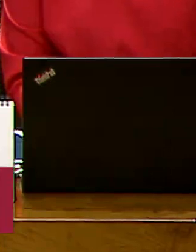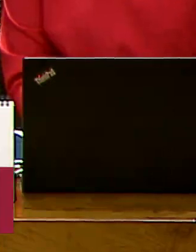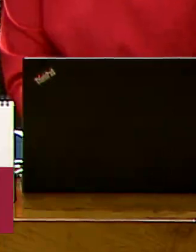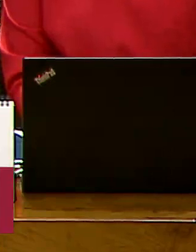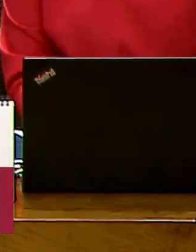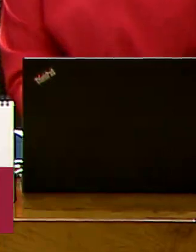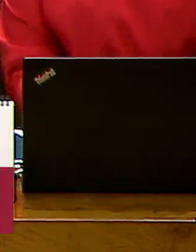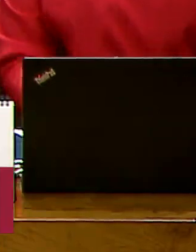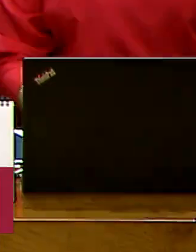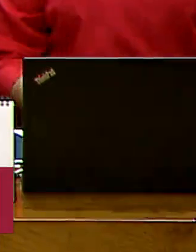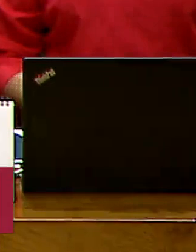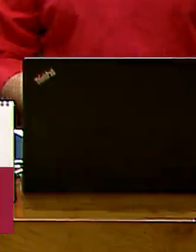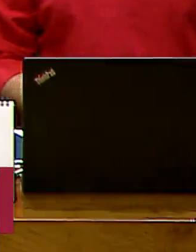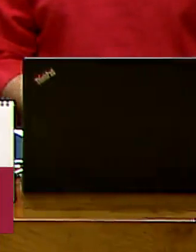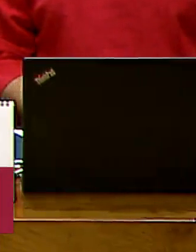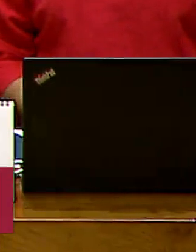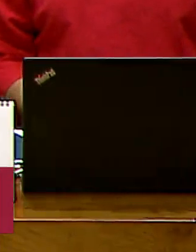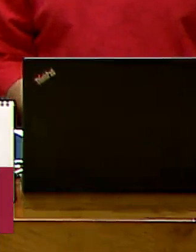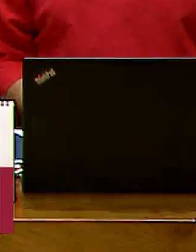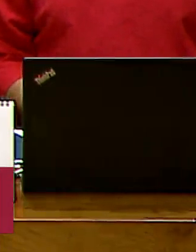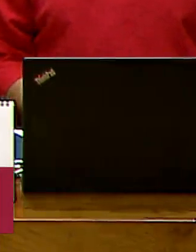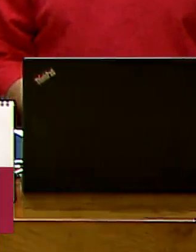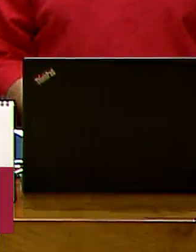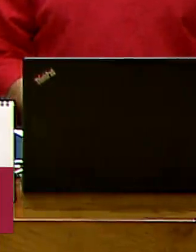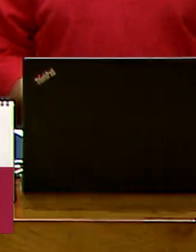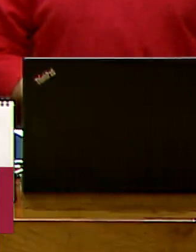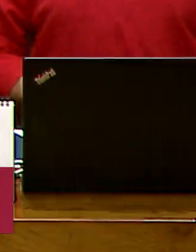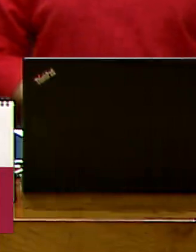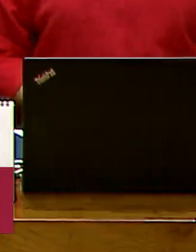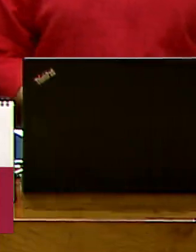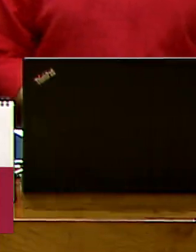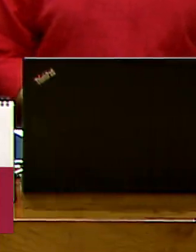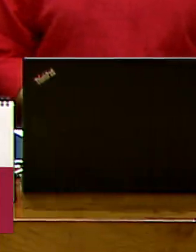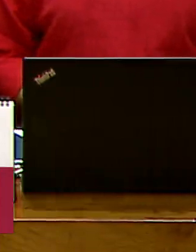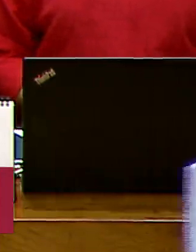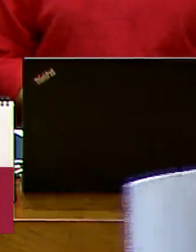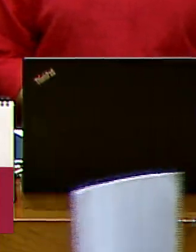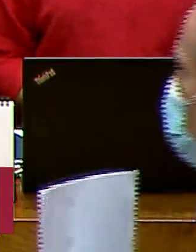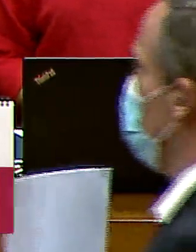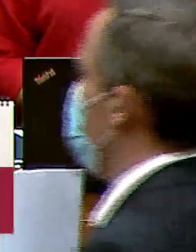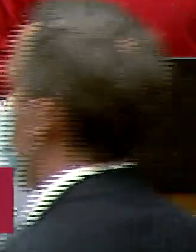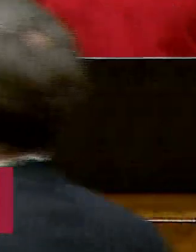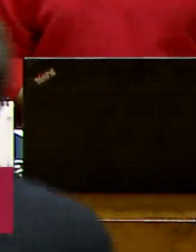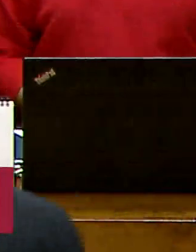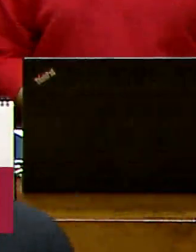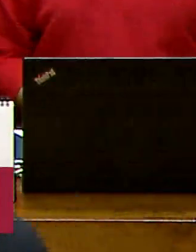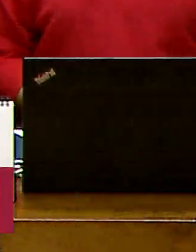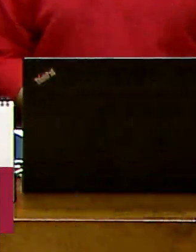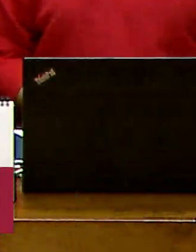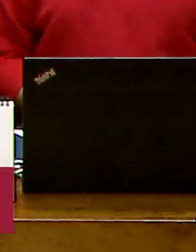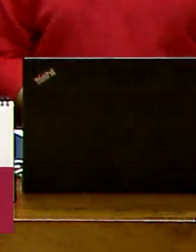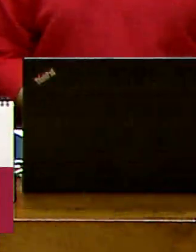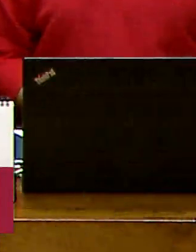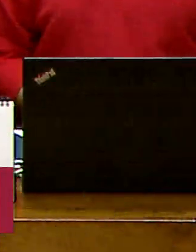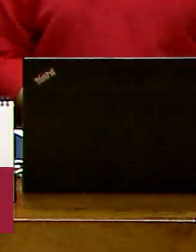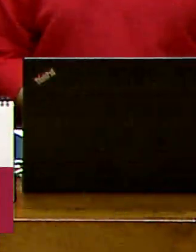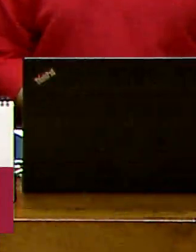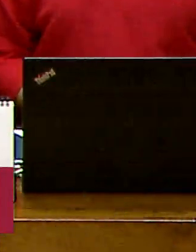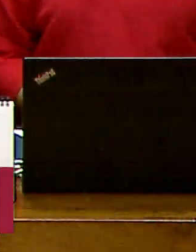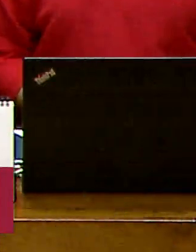especiales. Aprovecho de informarles, si me escuchan, colegas, porque hubo consultas. Acá.